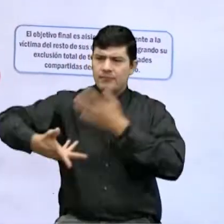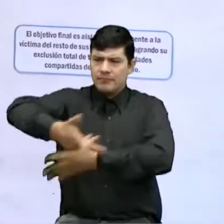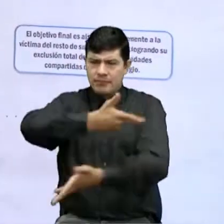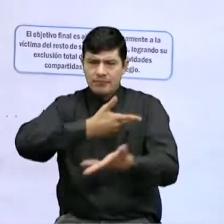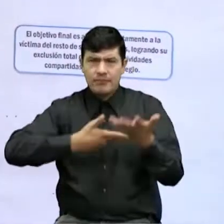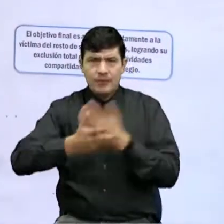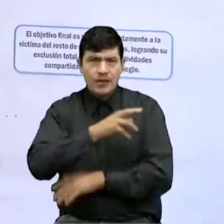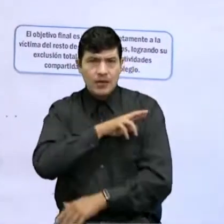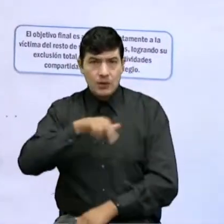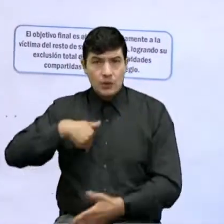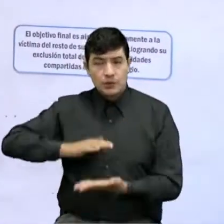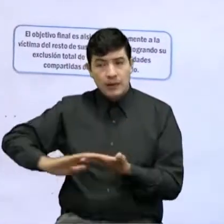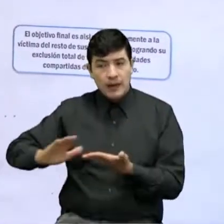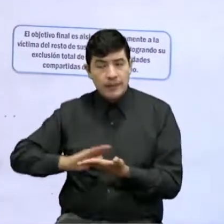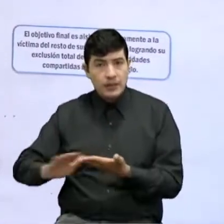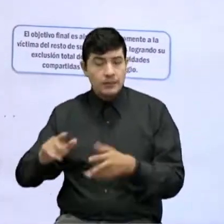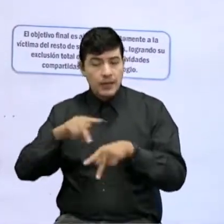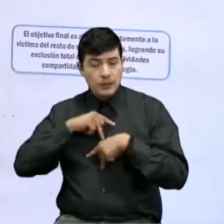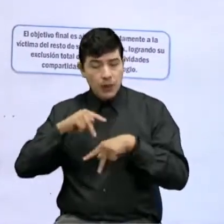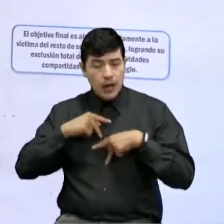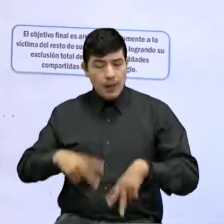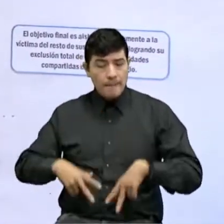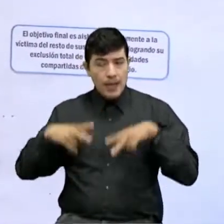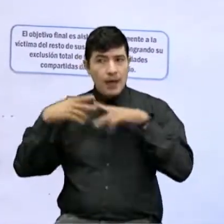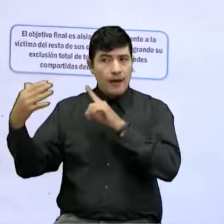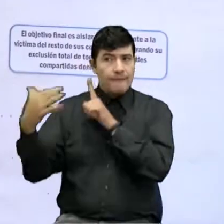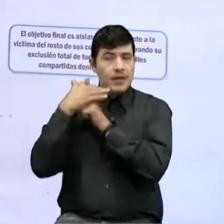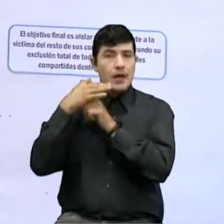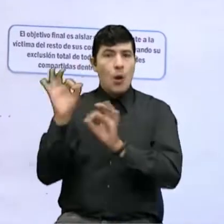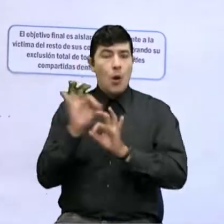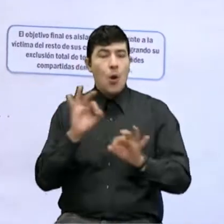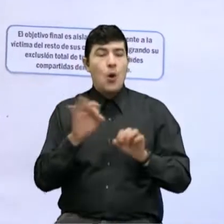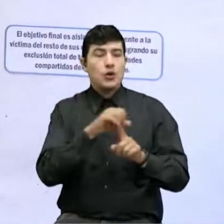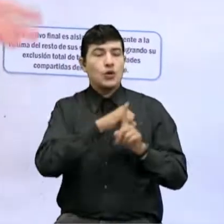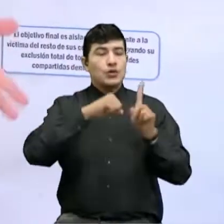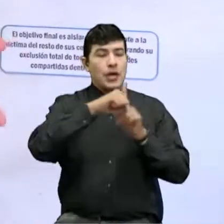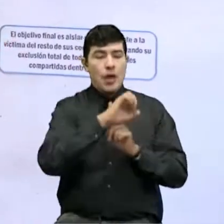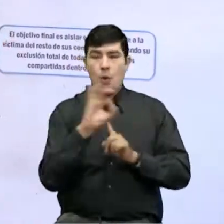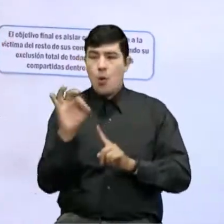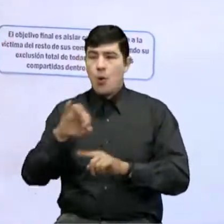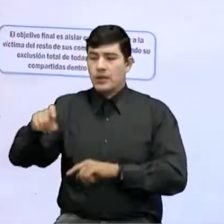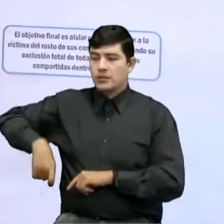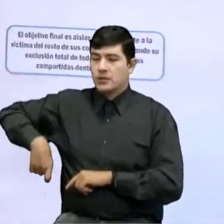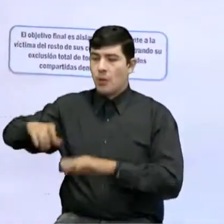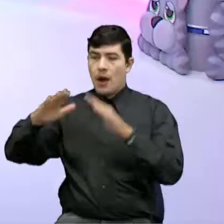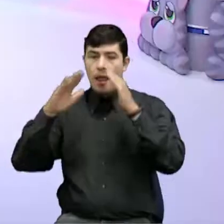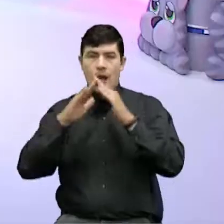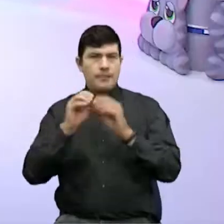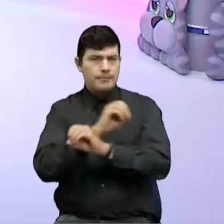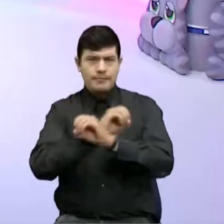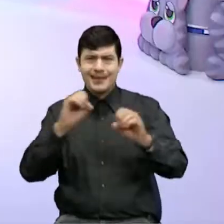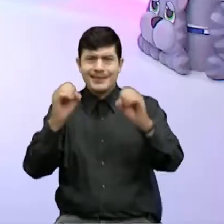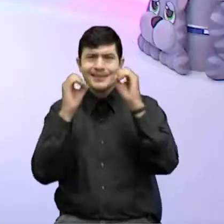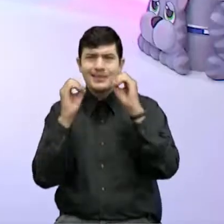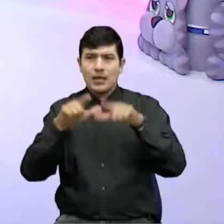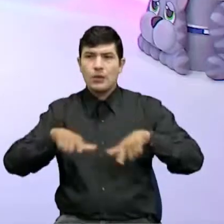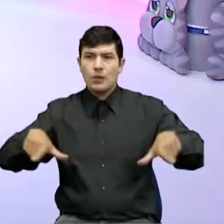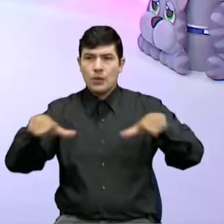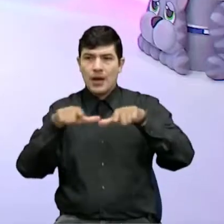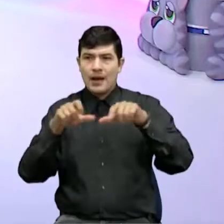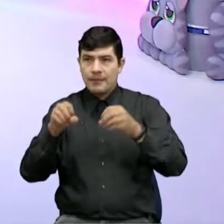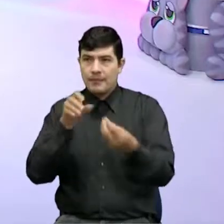debemos permitir ni en nuestra sociedad, ni en la escuela, en la casa. En ningún lugar debemos permitir este tipo de situaciones de